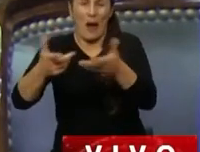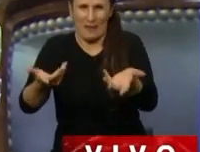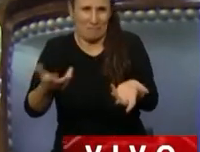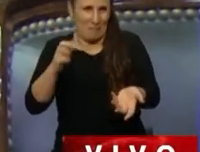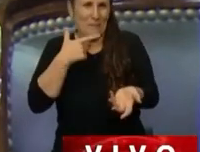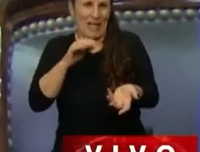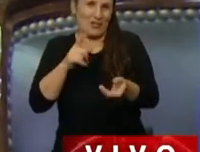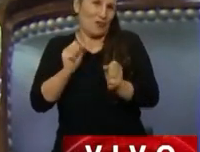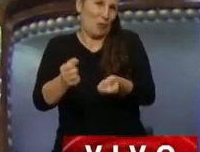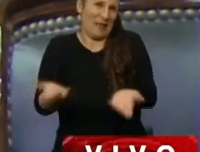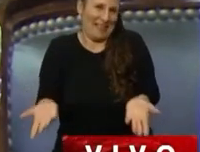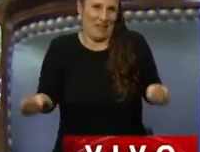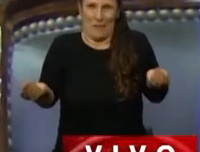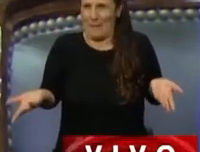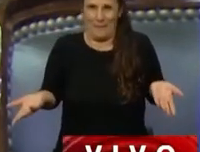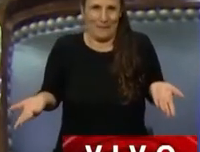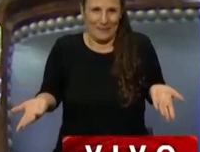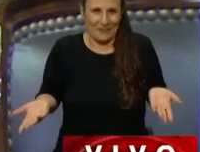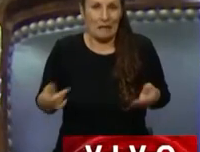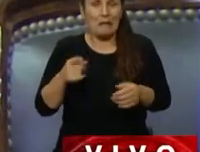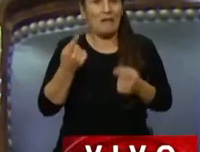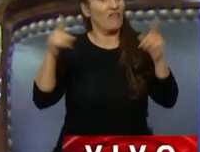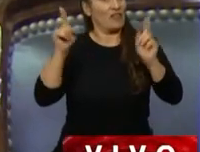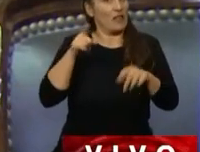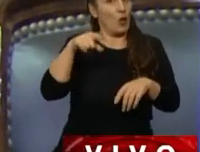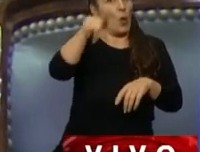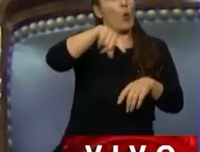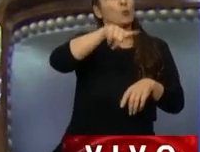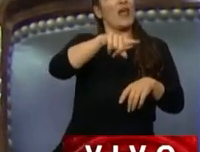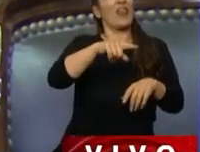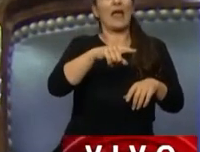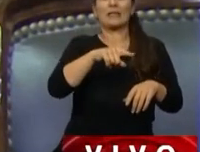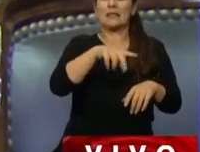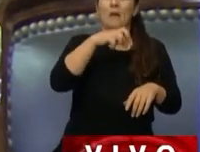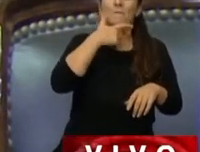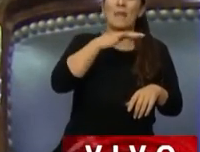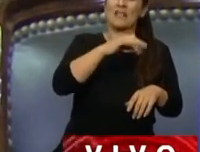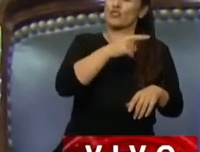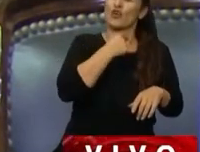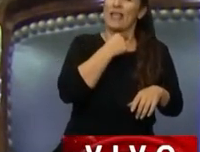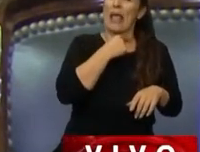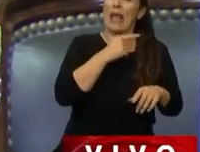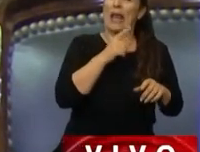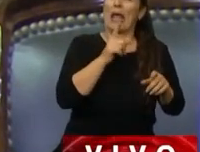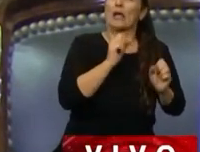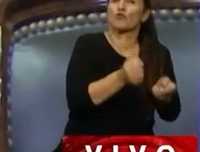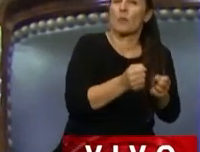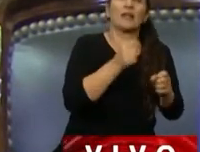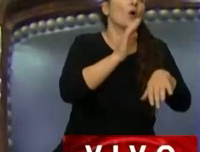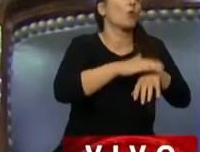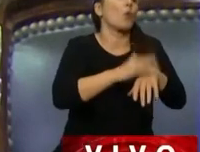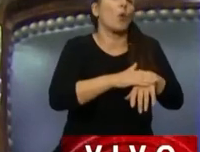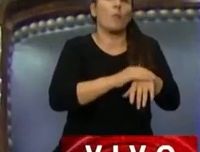Distinto es, o fue, el argumento que intentaron usar ustedes para suspender las primarias bajo la pandemia, el